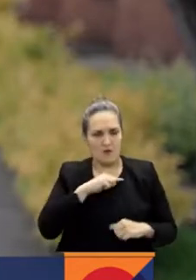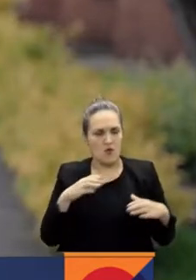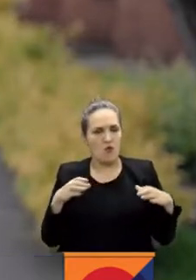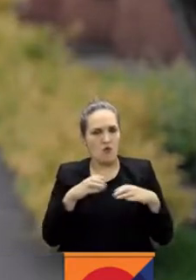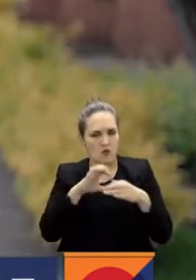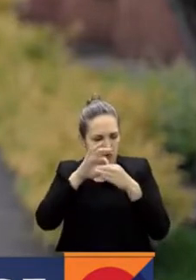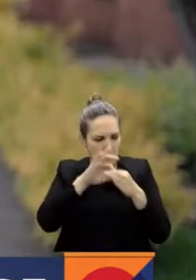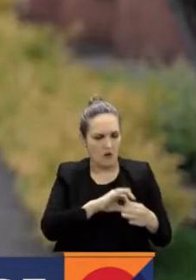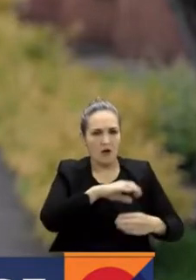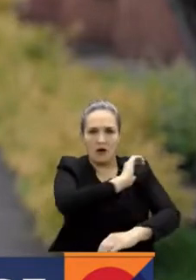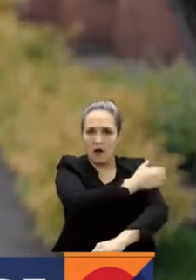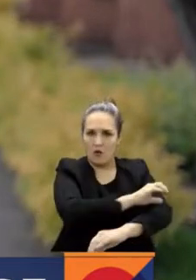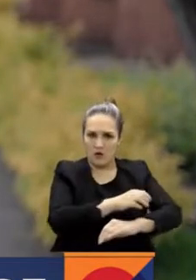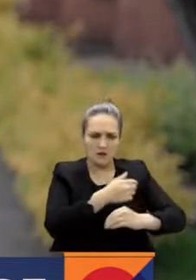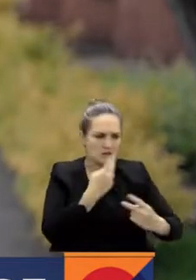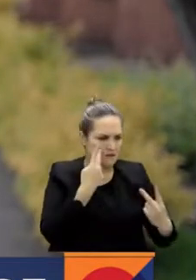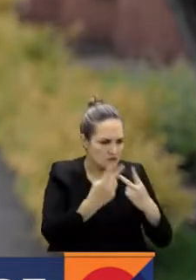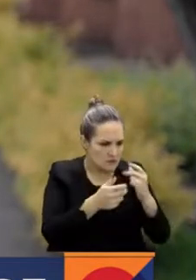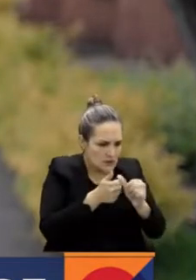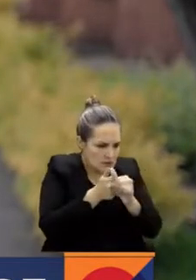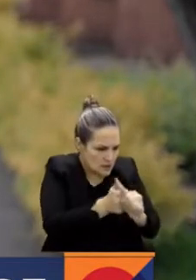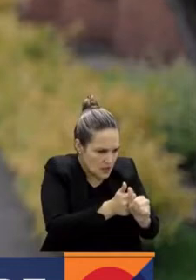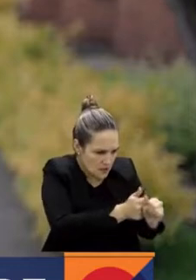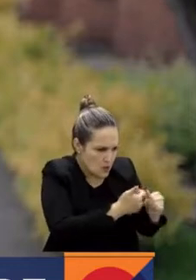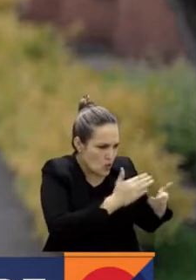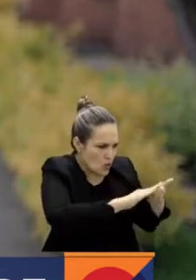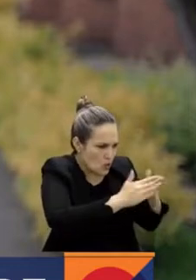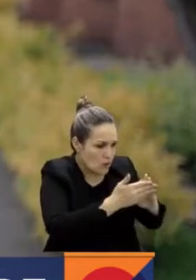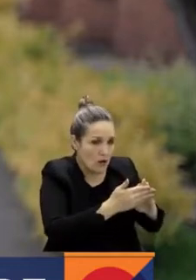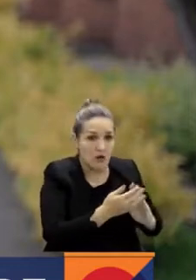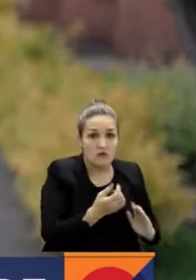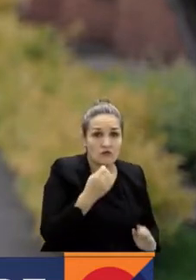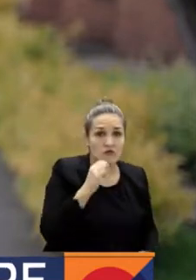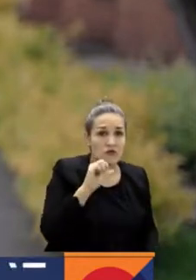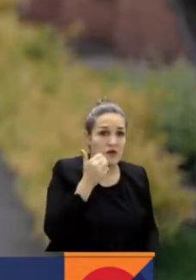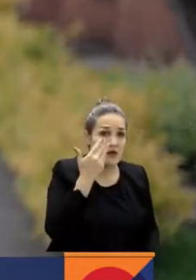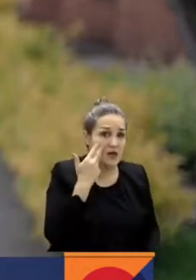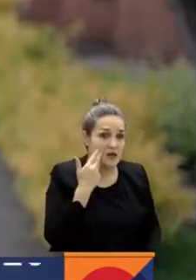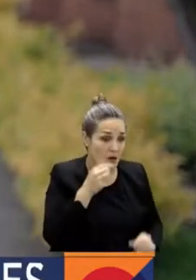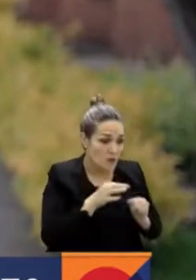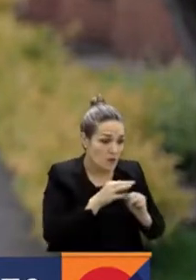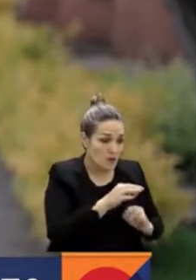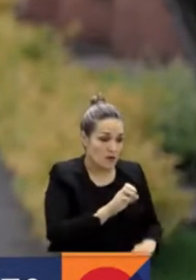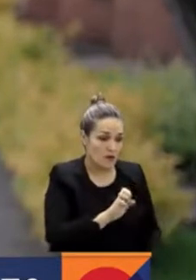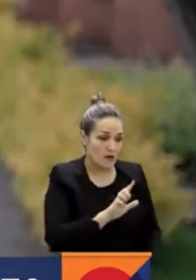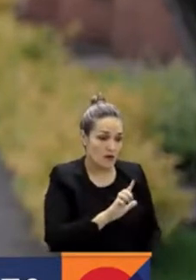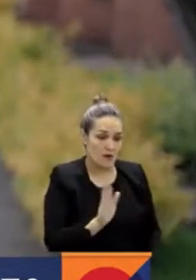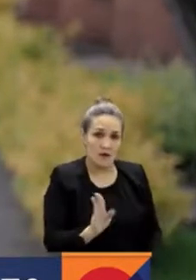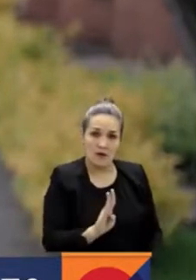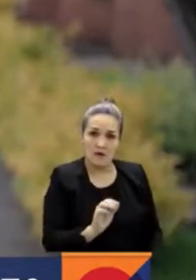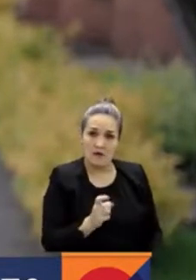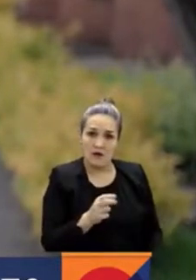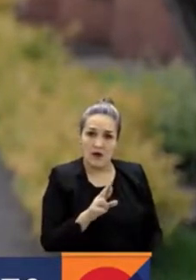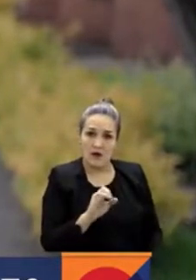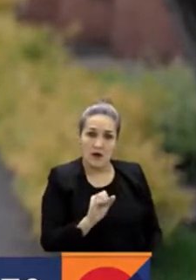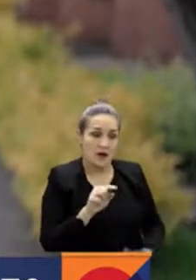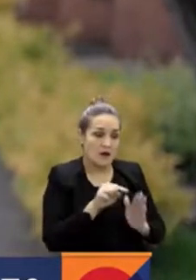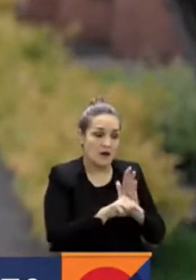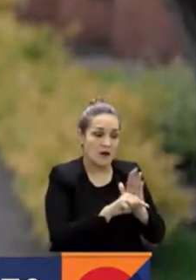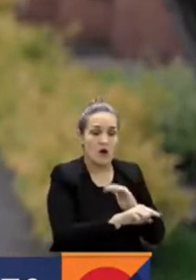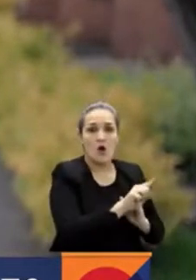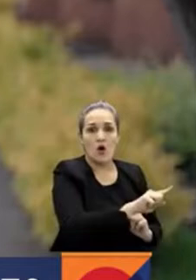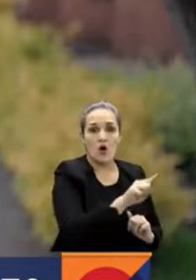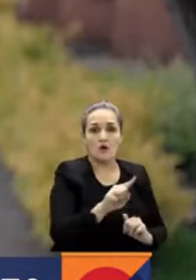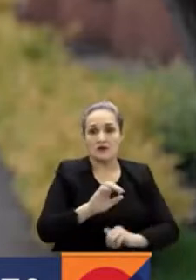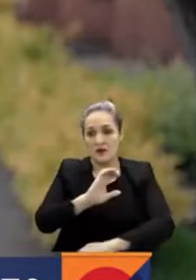haciéndole seguimiento a la situación de las comunidades, ya que en los últimos 10 días en el Bagre se presentaron 11 homicidios y en Caucasia otras